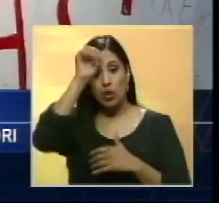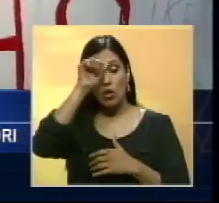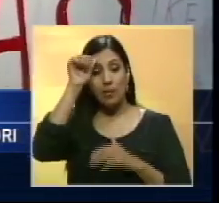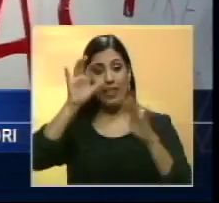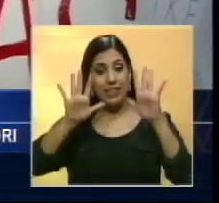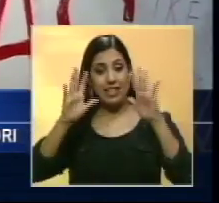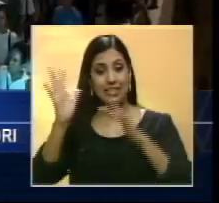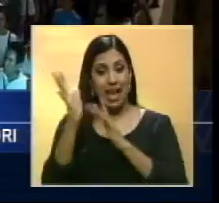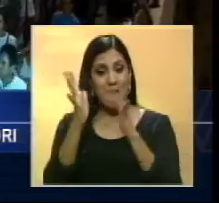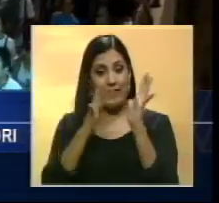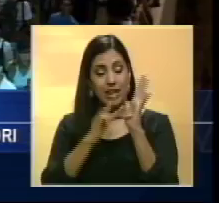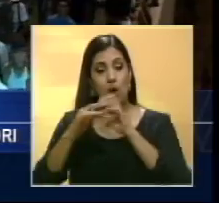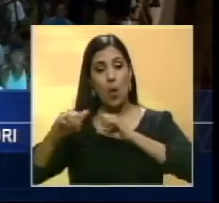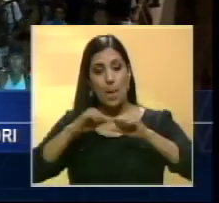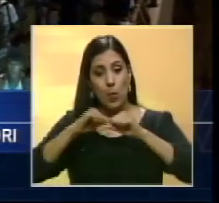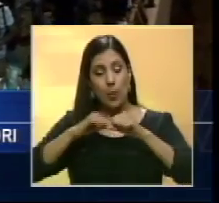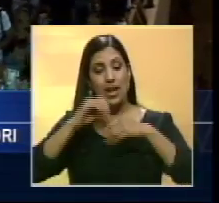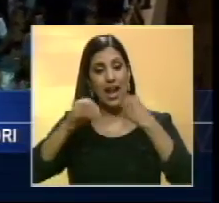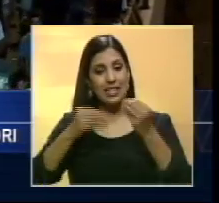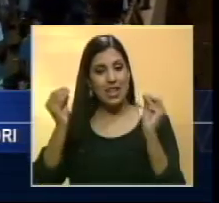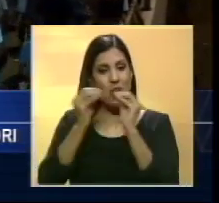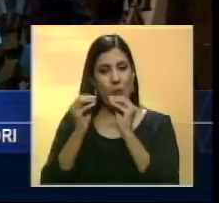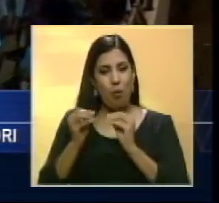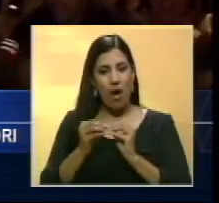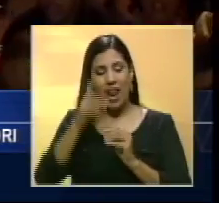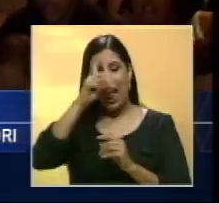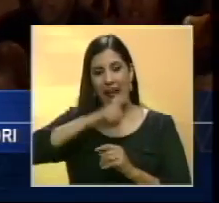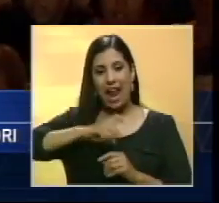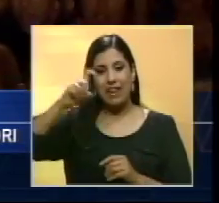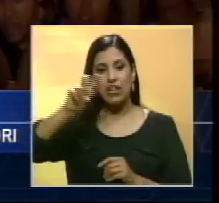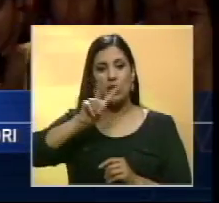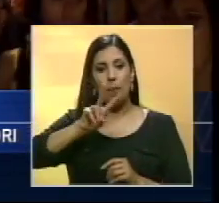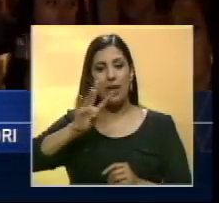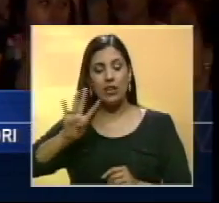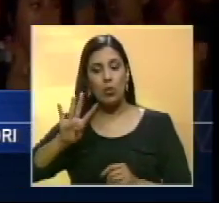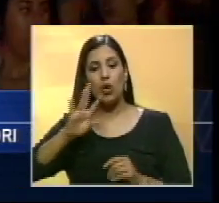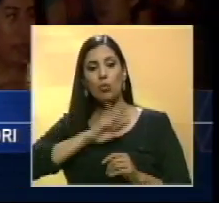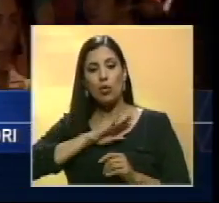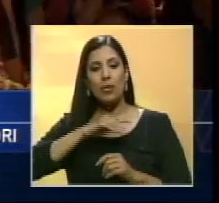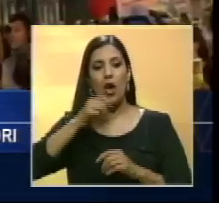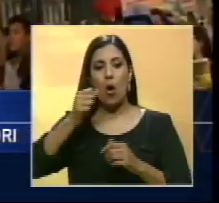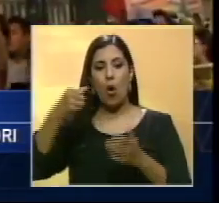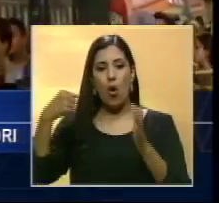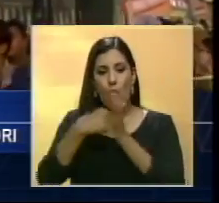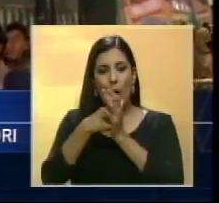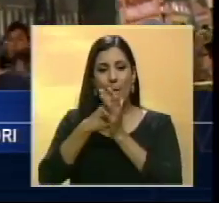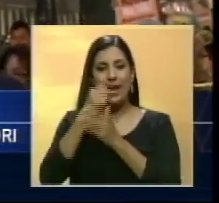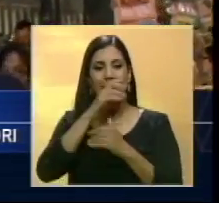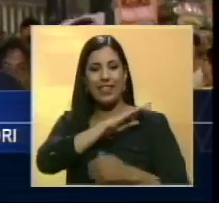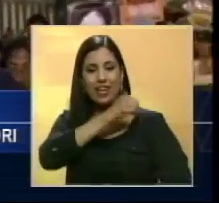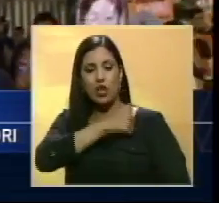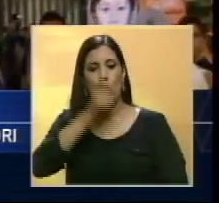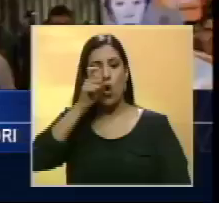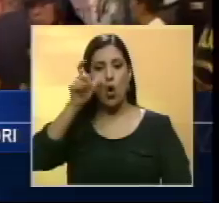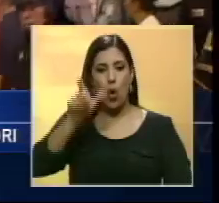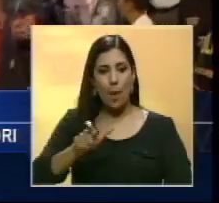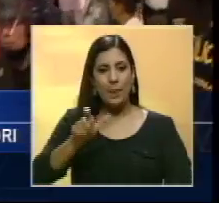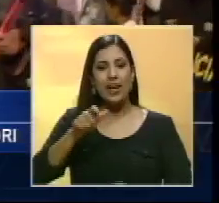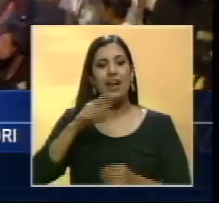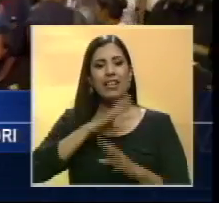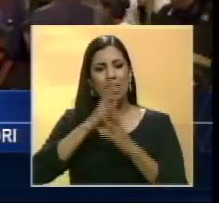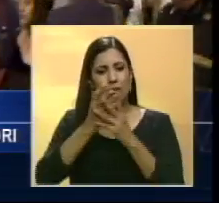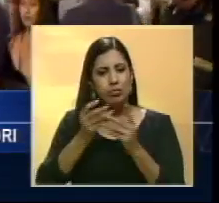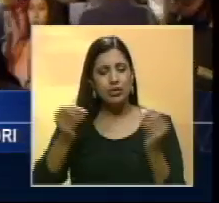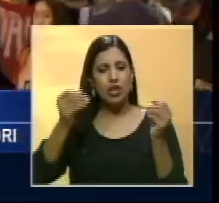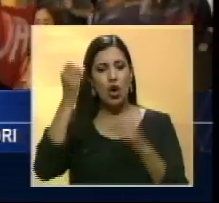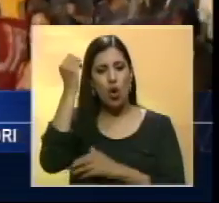10 de abril. La movilización coincidió con el aniversario número 24 del autogolpe que dirigió Alberto Fujimori cuando